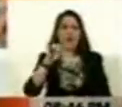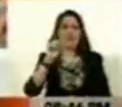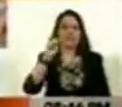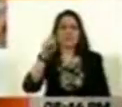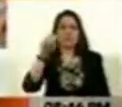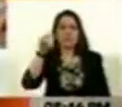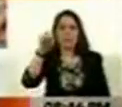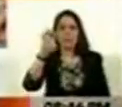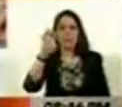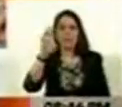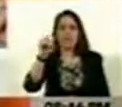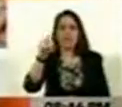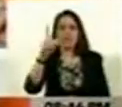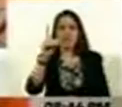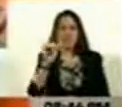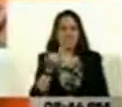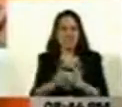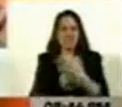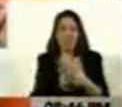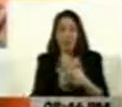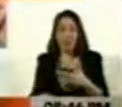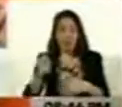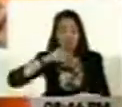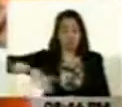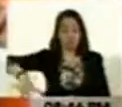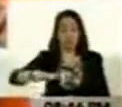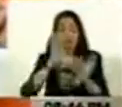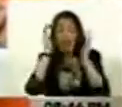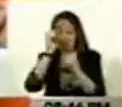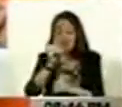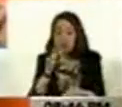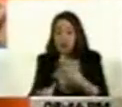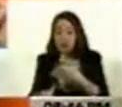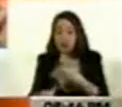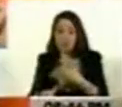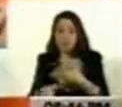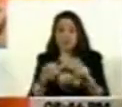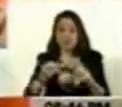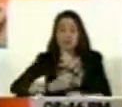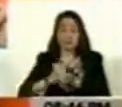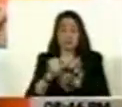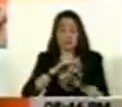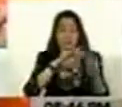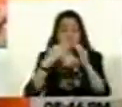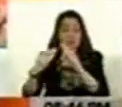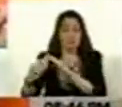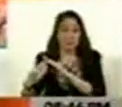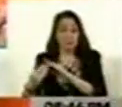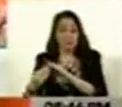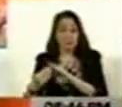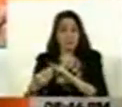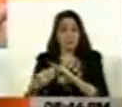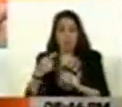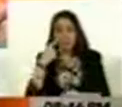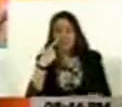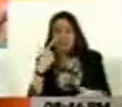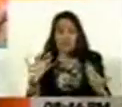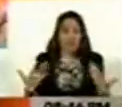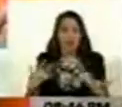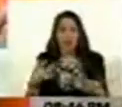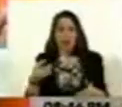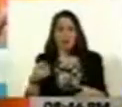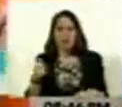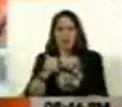pues, tenemos equipos del Poder Popular, donde también hacen atención a la comunidad y nos mantienen alerta a